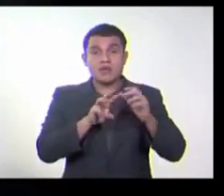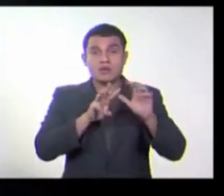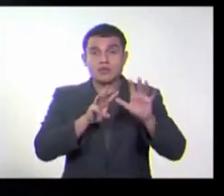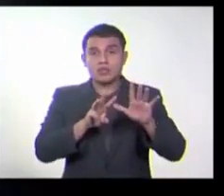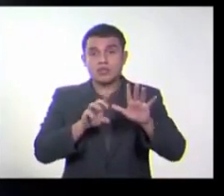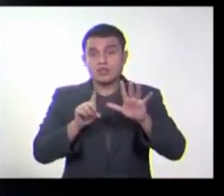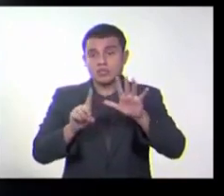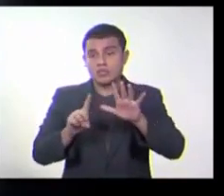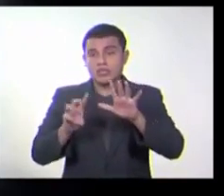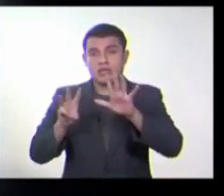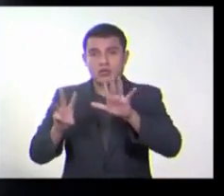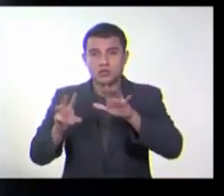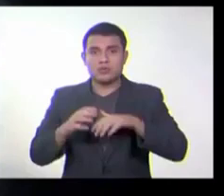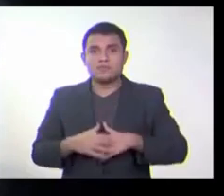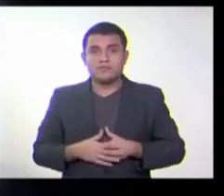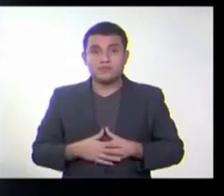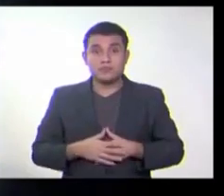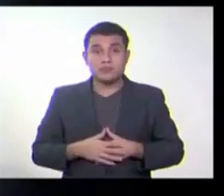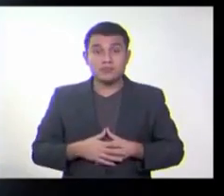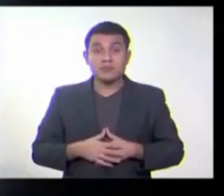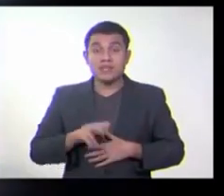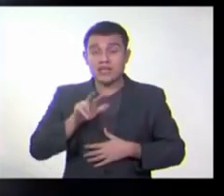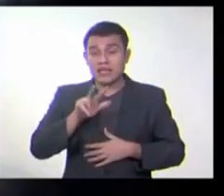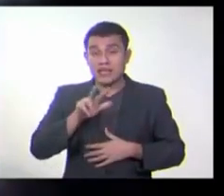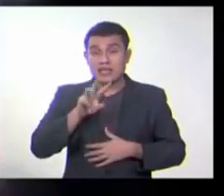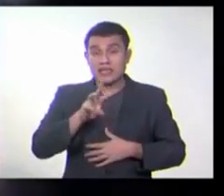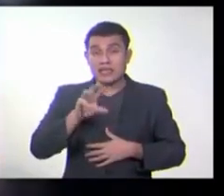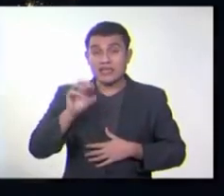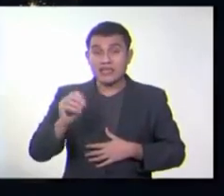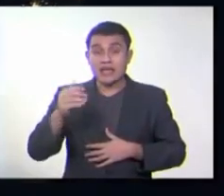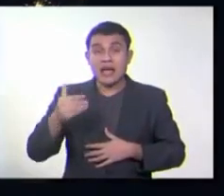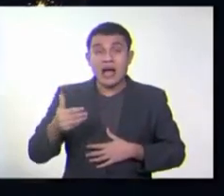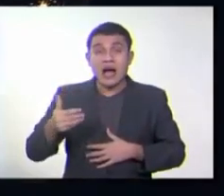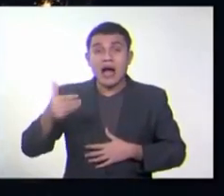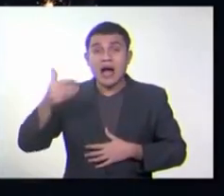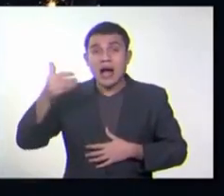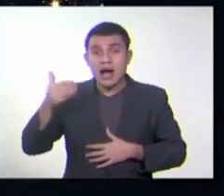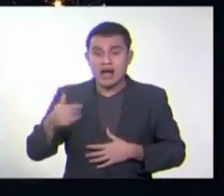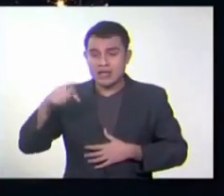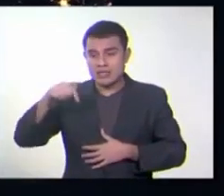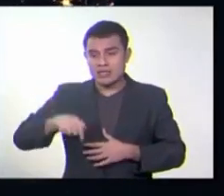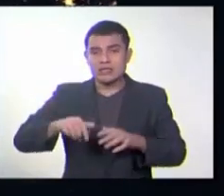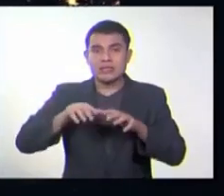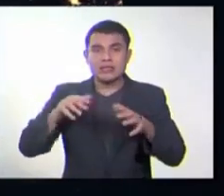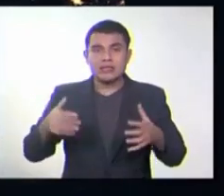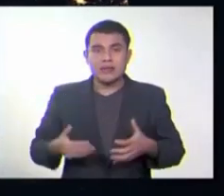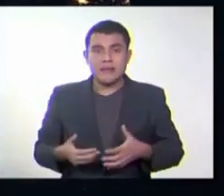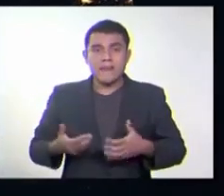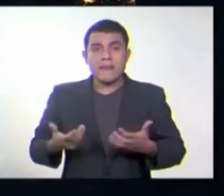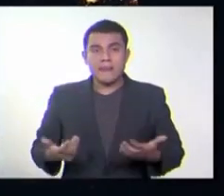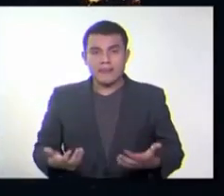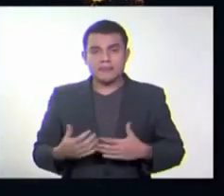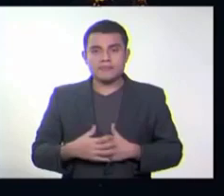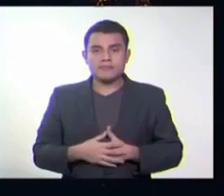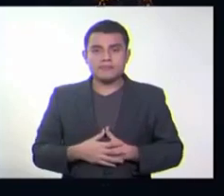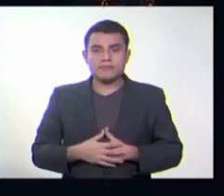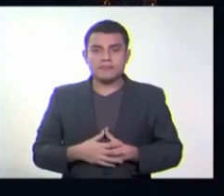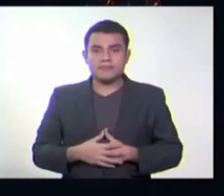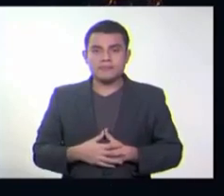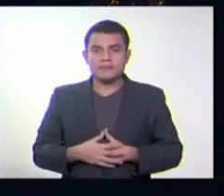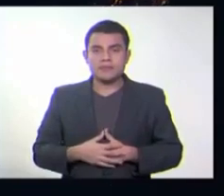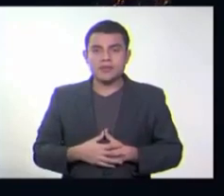1868, casi 3 décadas antes de ser descubierto en la Tierra. Por si fuera poco, en